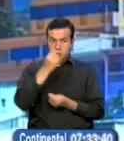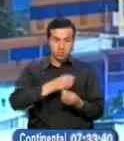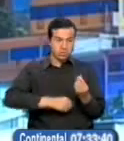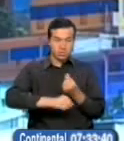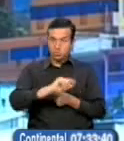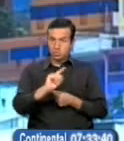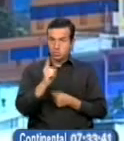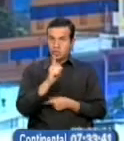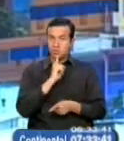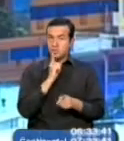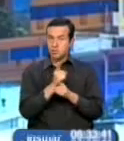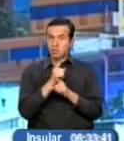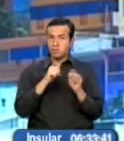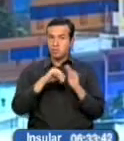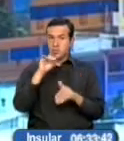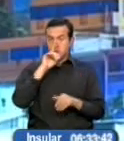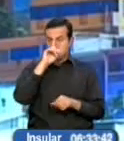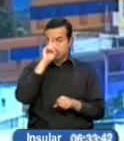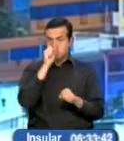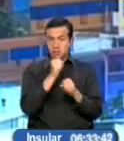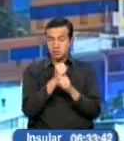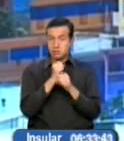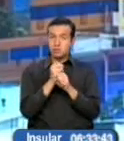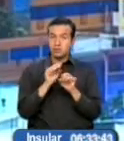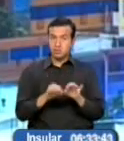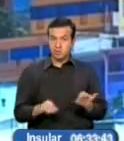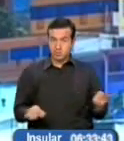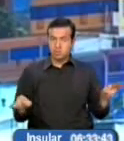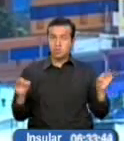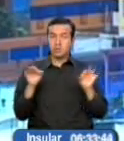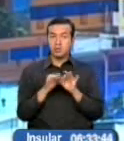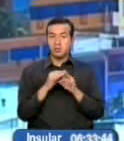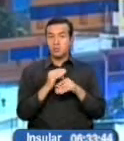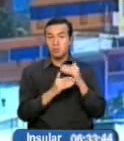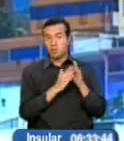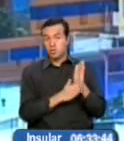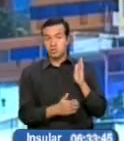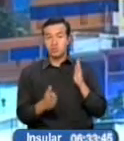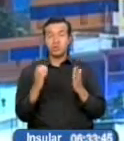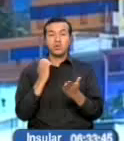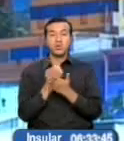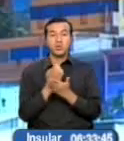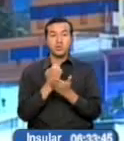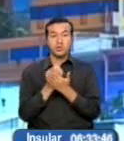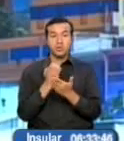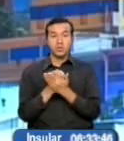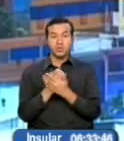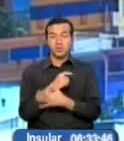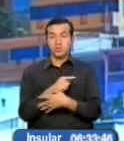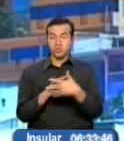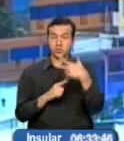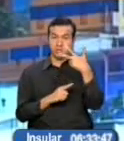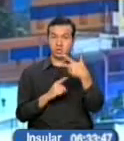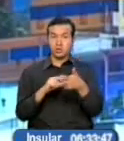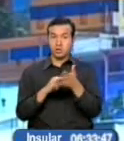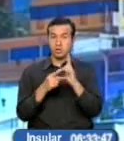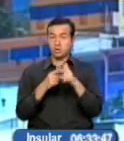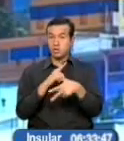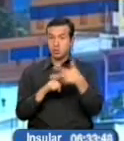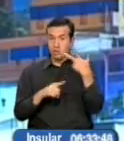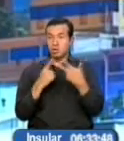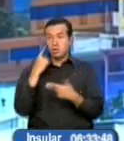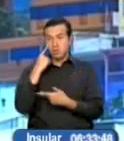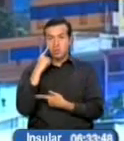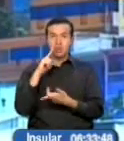es la única forma para generar empleo. Y por eso es que es fundamental que dentro de los procesos económicos se den las tres fases, que es la estabilidad, el